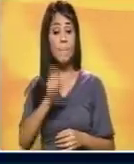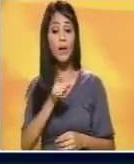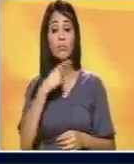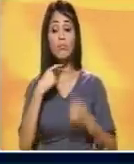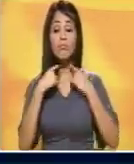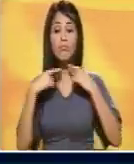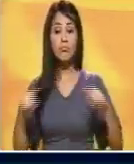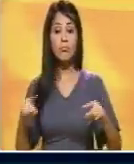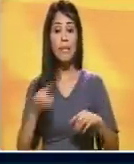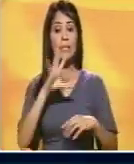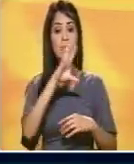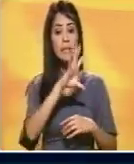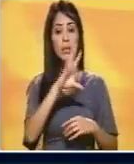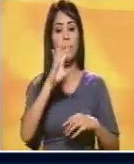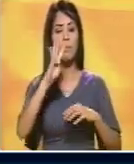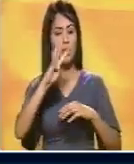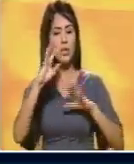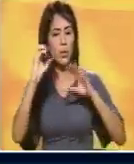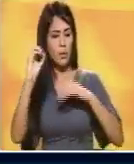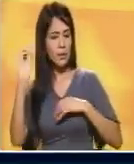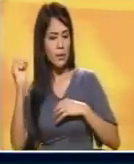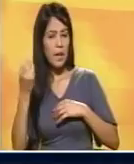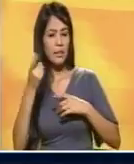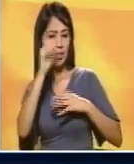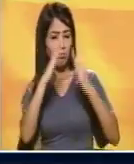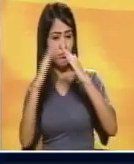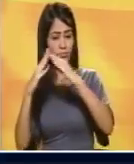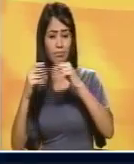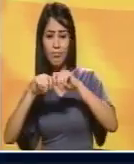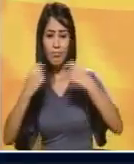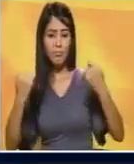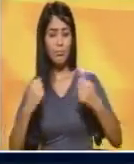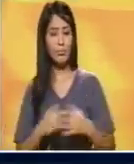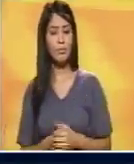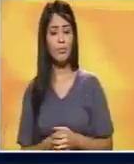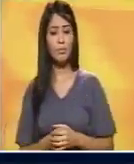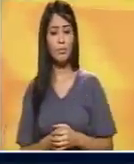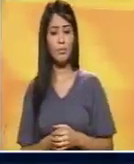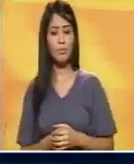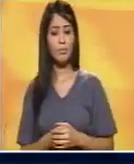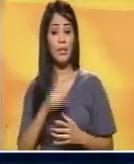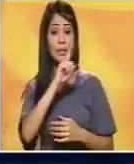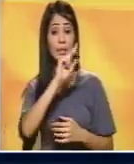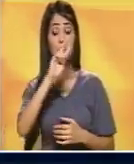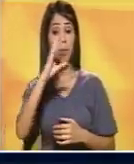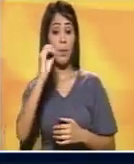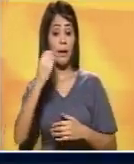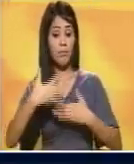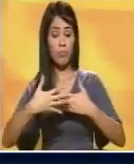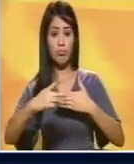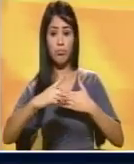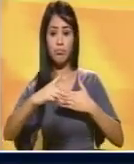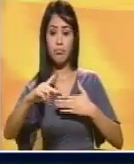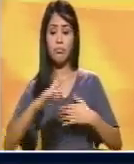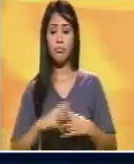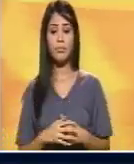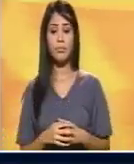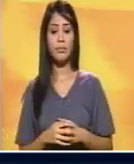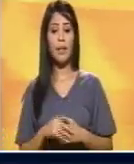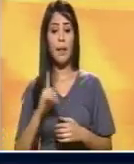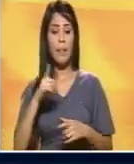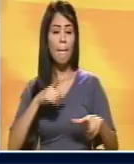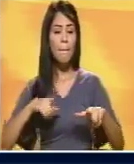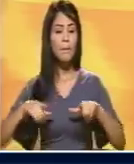y 5.900 viviendas dañadas. De igual forma, provocó daños en 120 kilómetros de vías, así como afectaciones